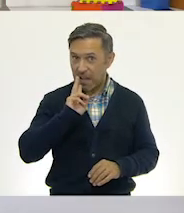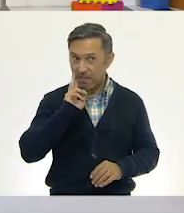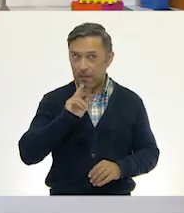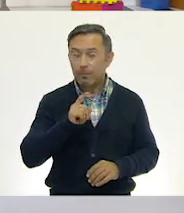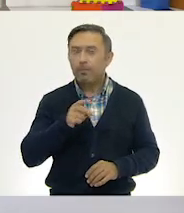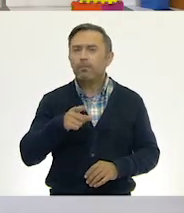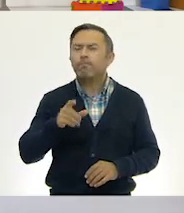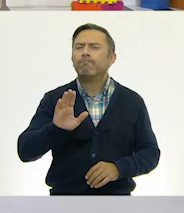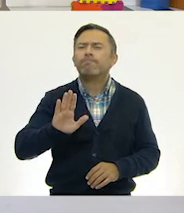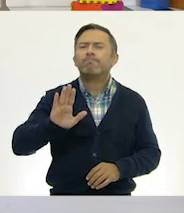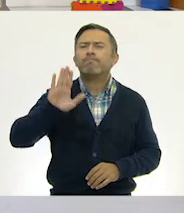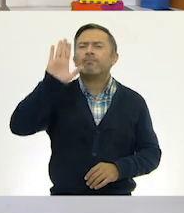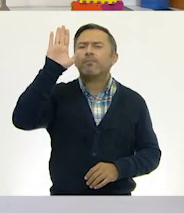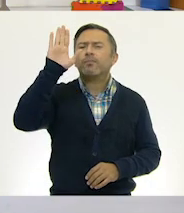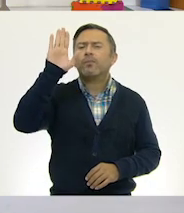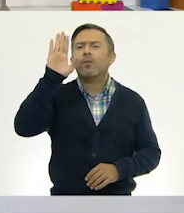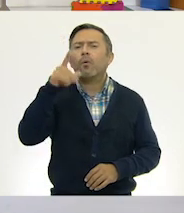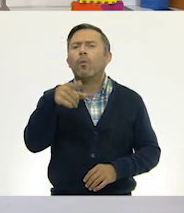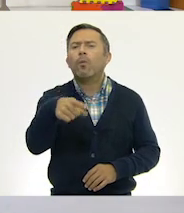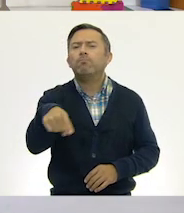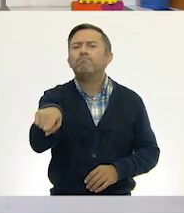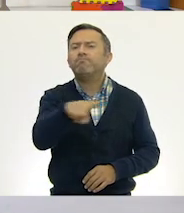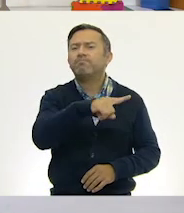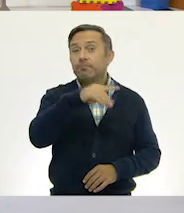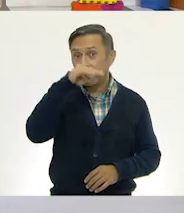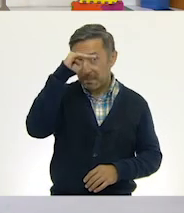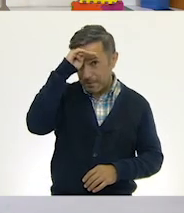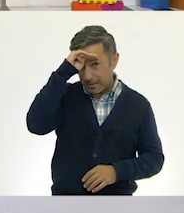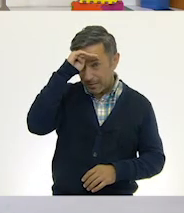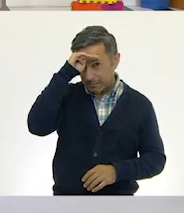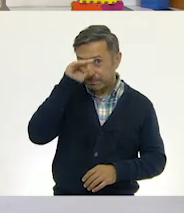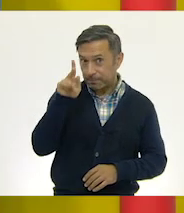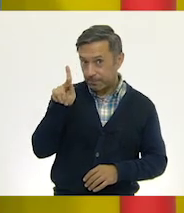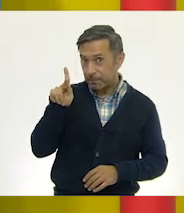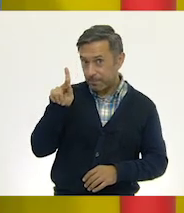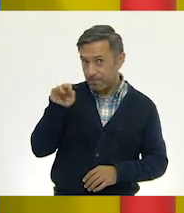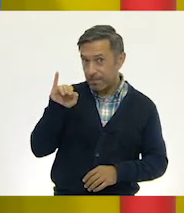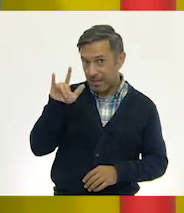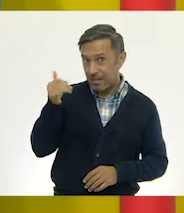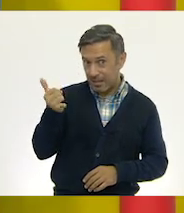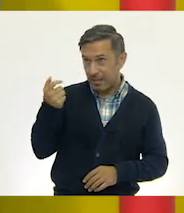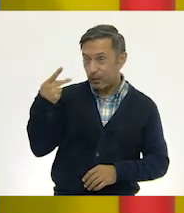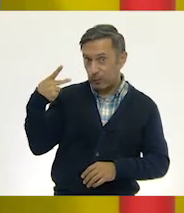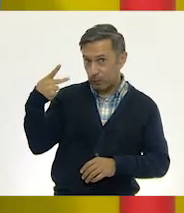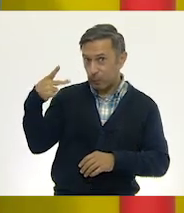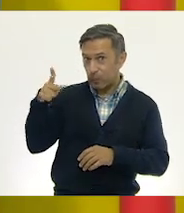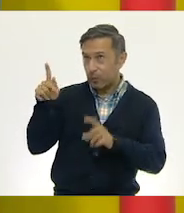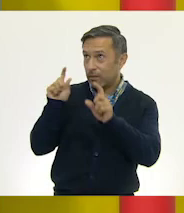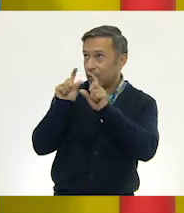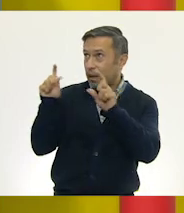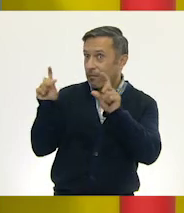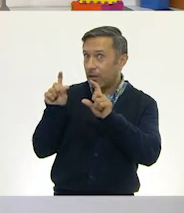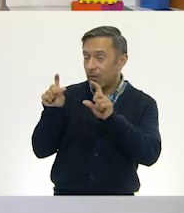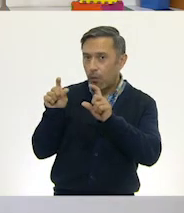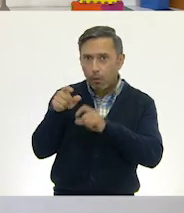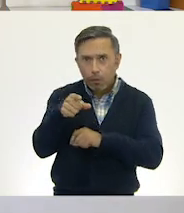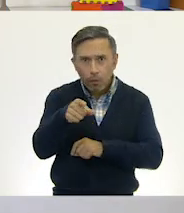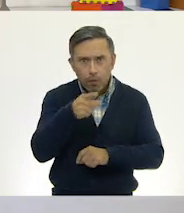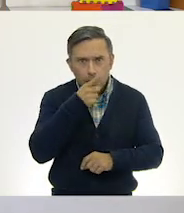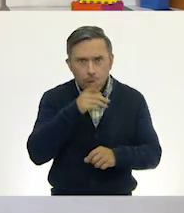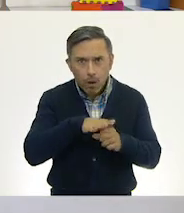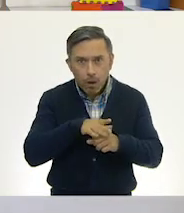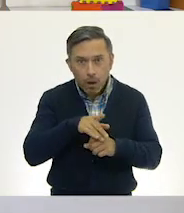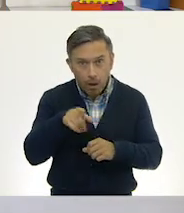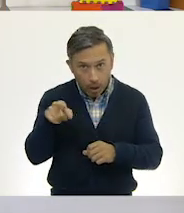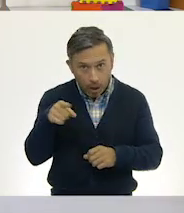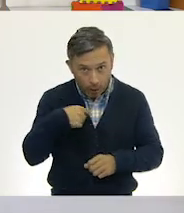mano. ¿Quién cree que el tablero de Pili tiene más fichitas? ¿Dicen que yo? ¿Sí? ¿Sí? ¿Quién